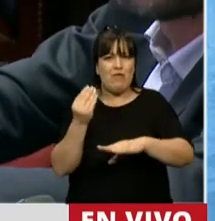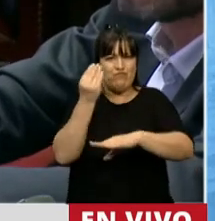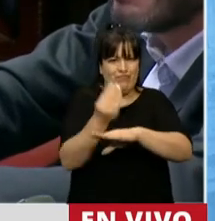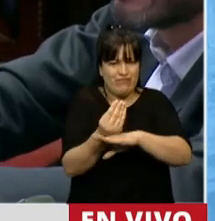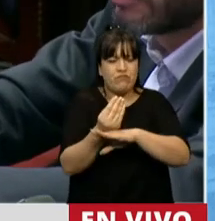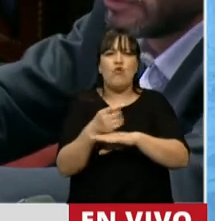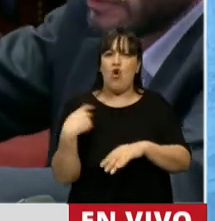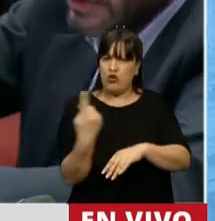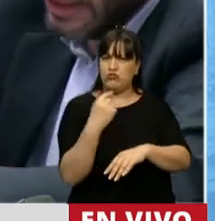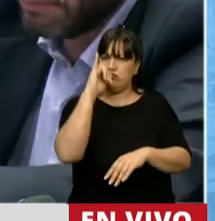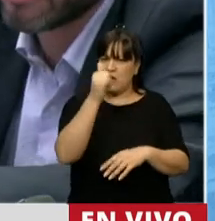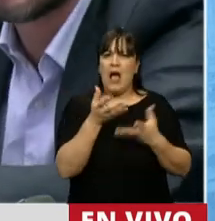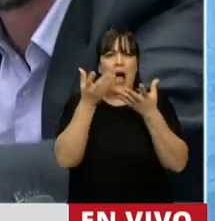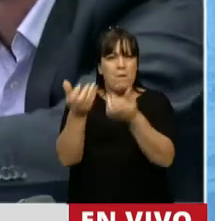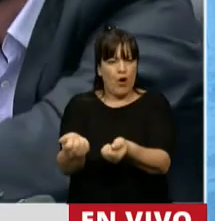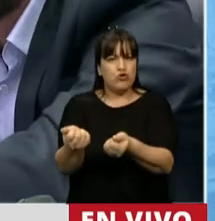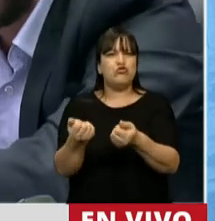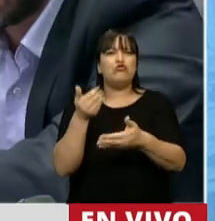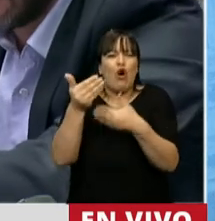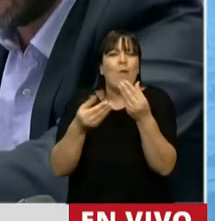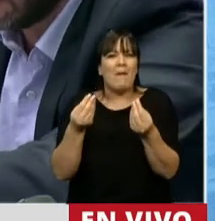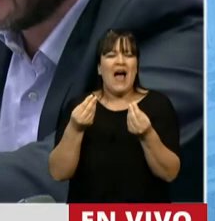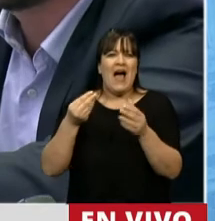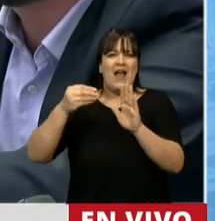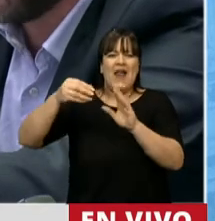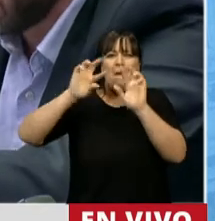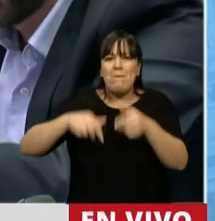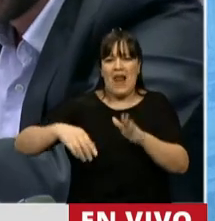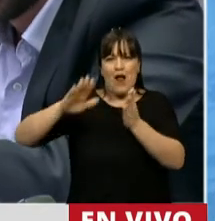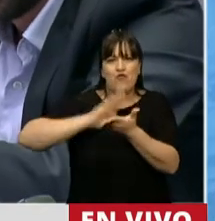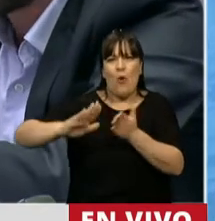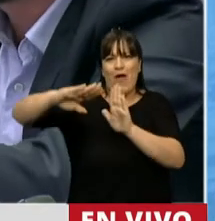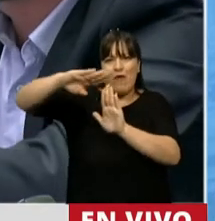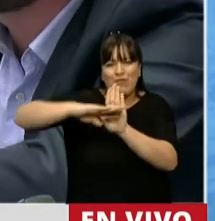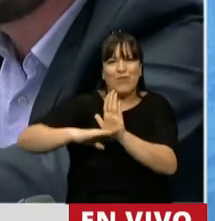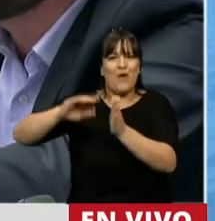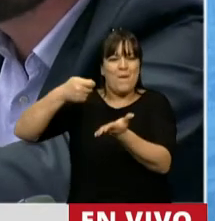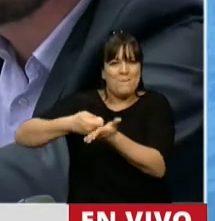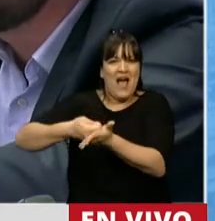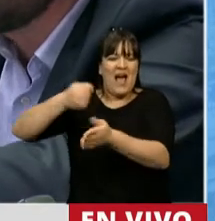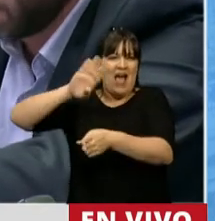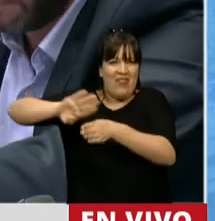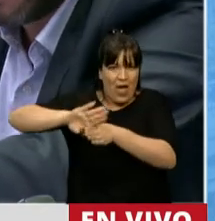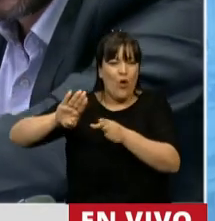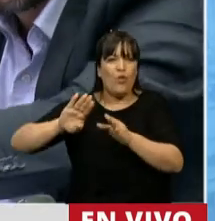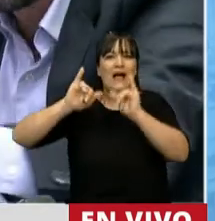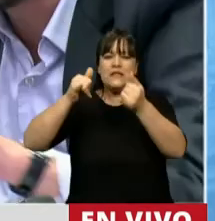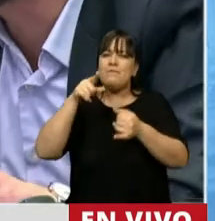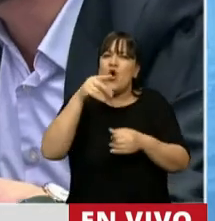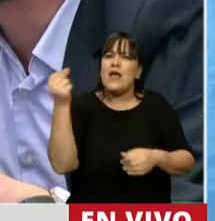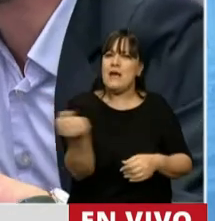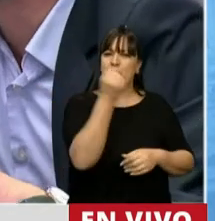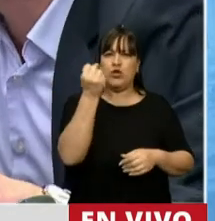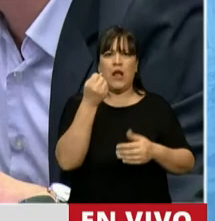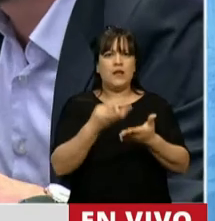nosotros apoyamos el proceso de reestructuración de la deuda, porque lo importante era evitar un